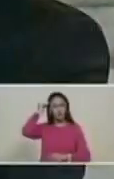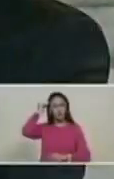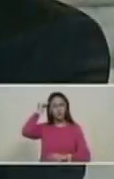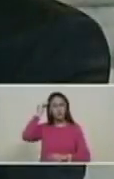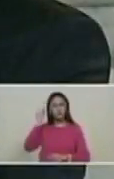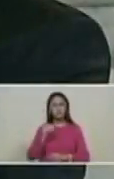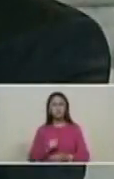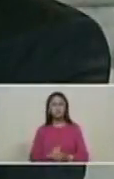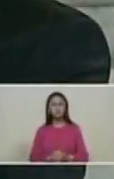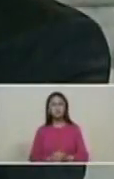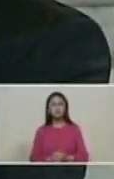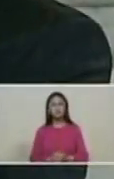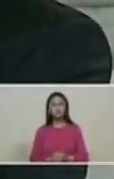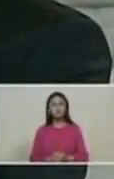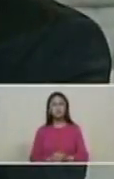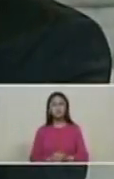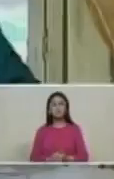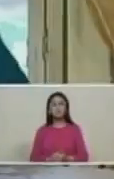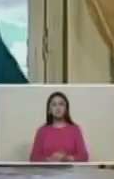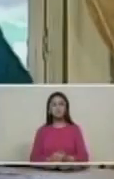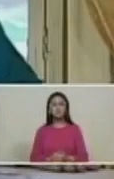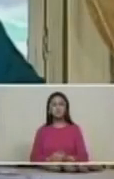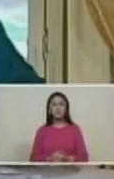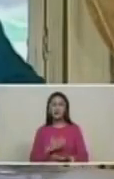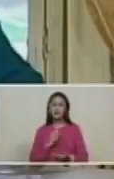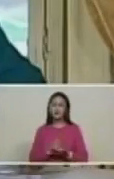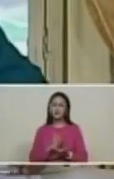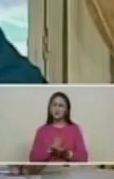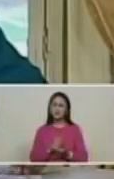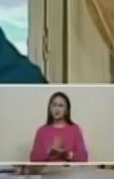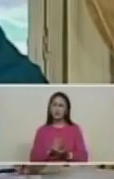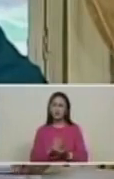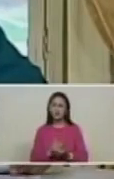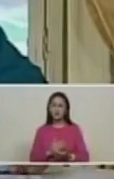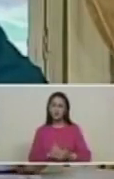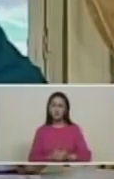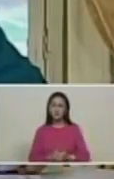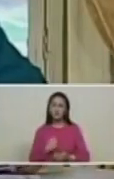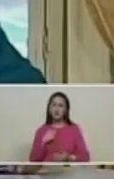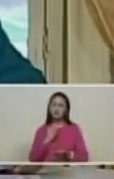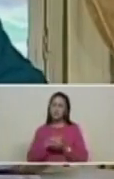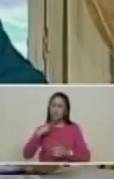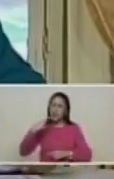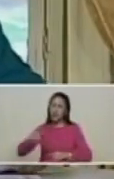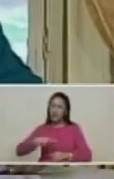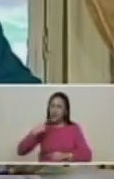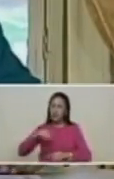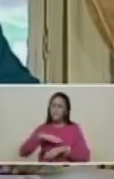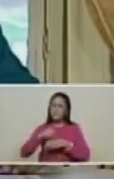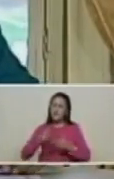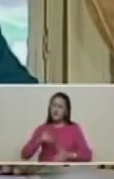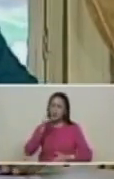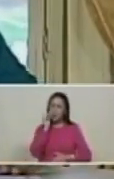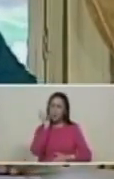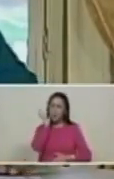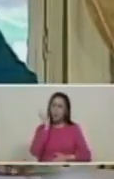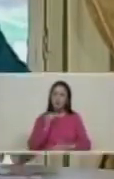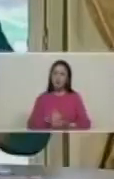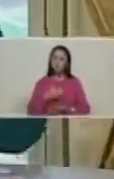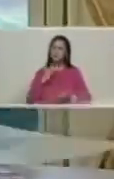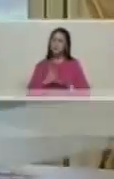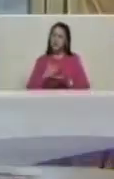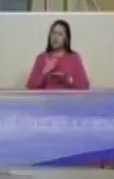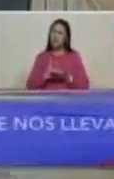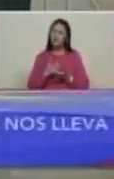formulación, pero siempre, lo que yo le digo a los ministros, a las ministras, siempre, y recogida